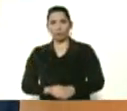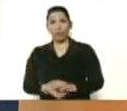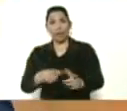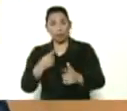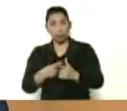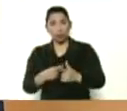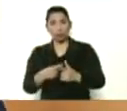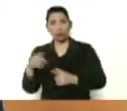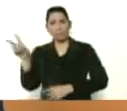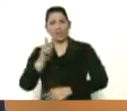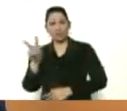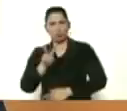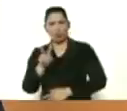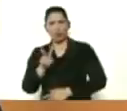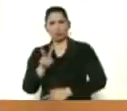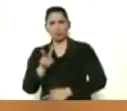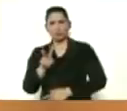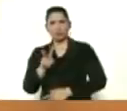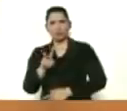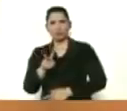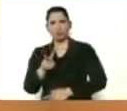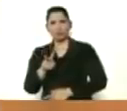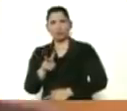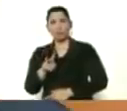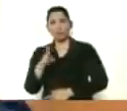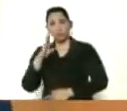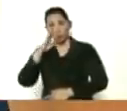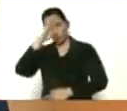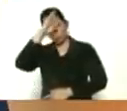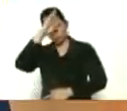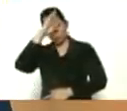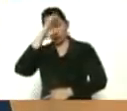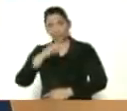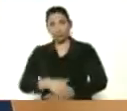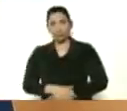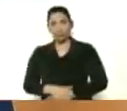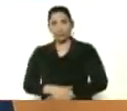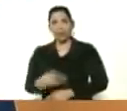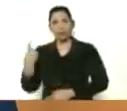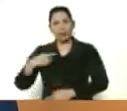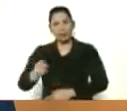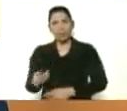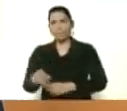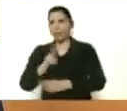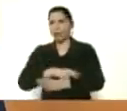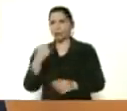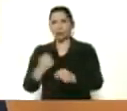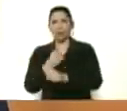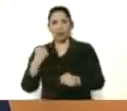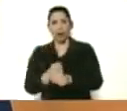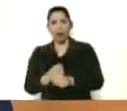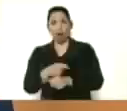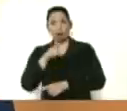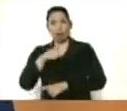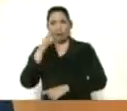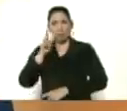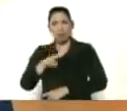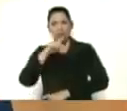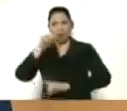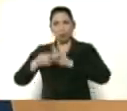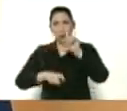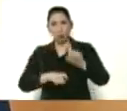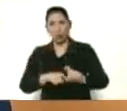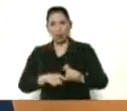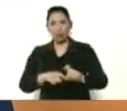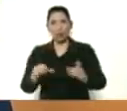Entonces ponen que Venezuela, AMLO y Bolsonaro eran los que tenían el peor desempeño. Y cuando tú lees la encuesta, dices, bueno, déjame ver esta encuesta, déjame